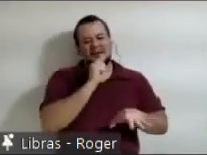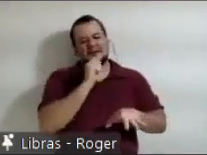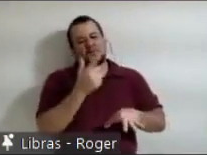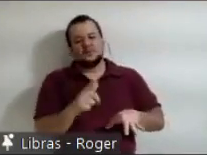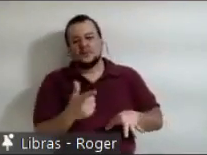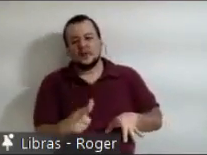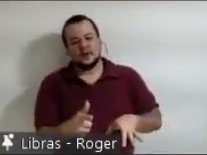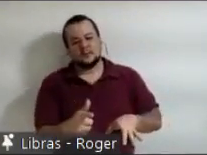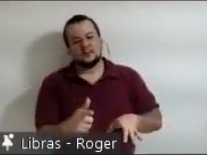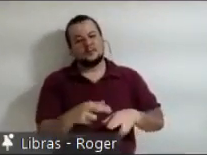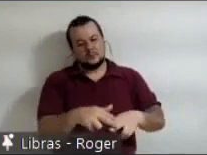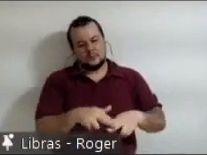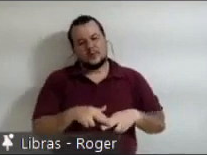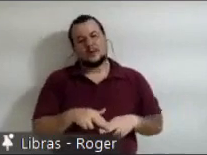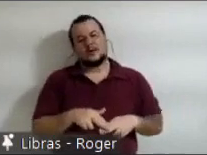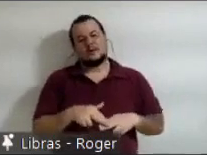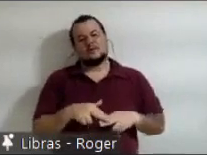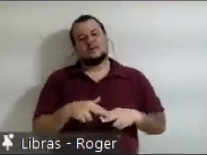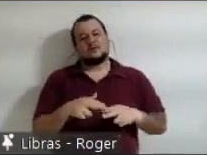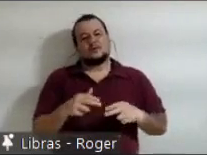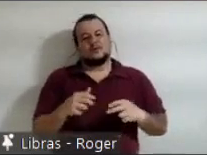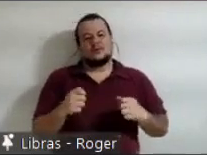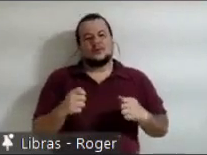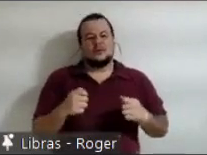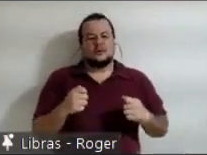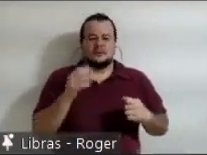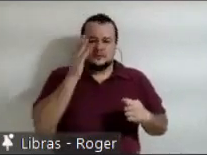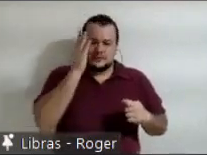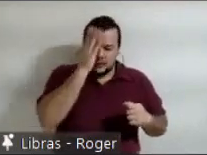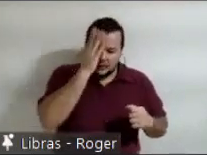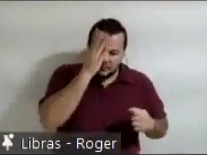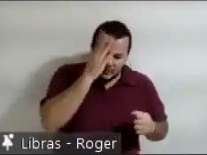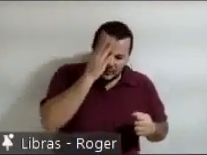es muy peligroso absolutamente